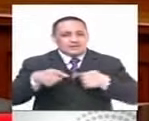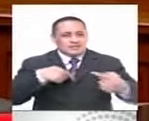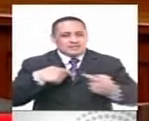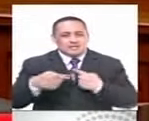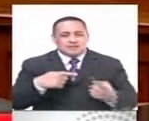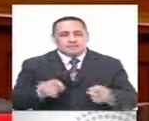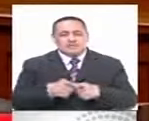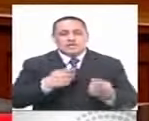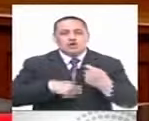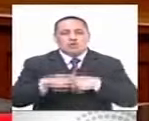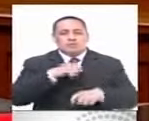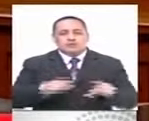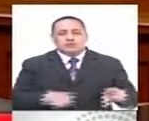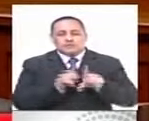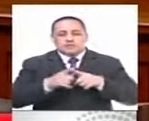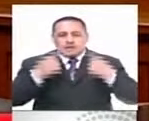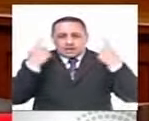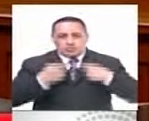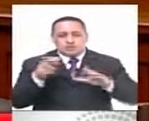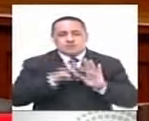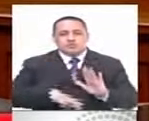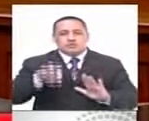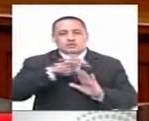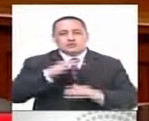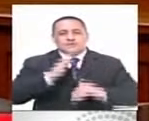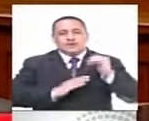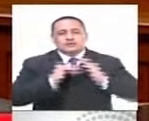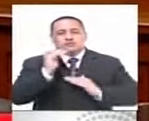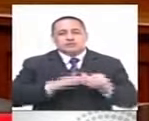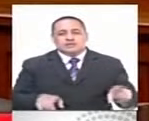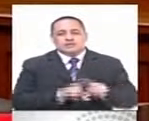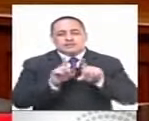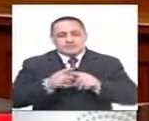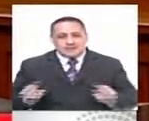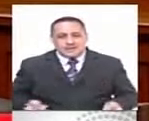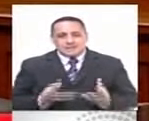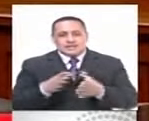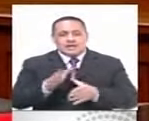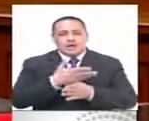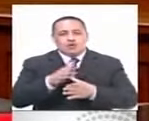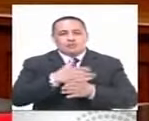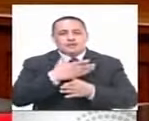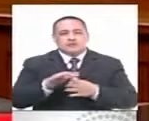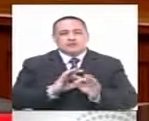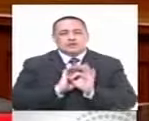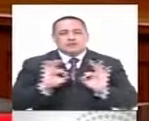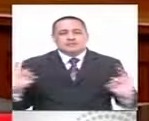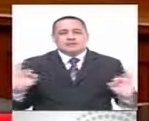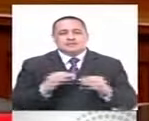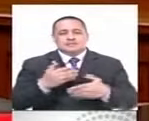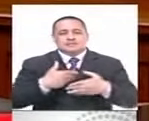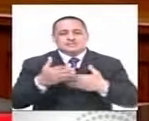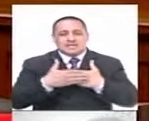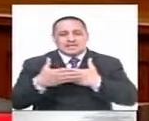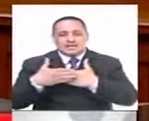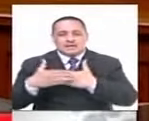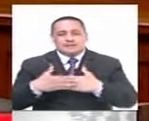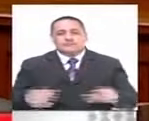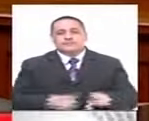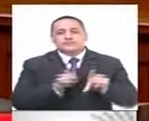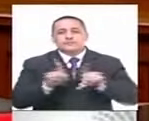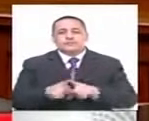comercio fronterizos, concretar proyectos de infraestructura y alentar la cooperación sanitaria vecinal. Así